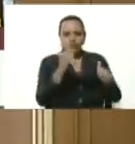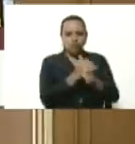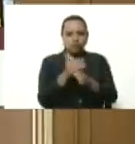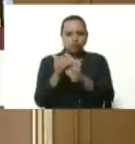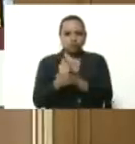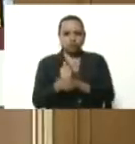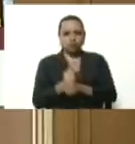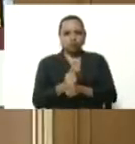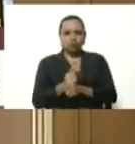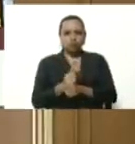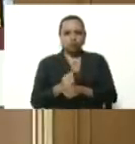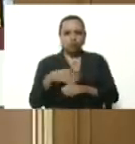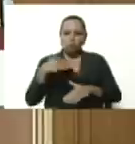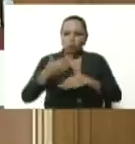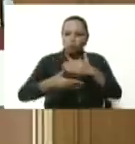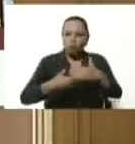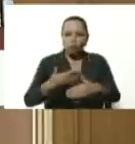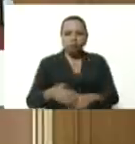a pulso,